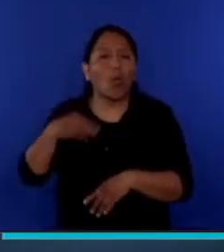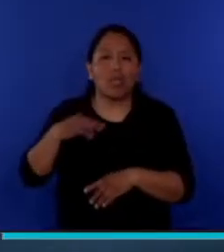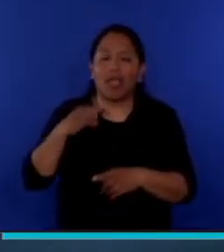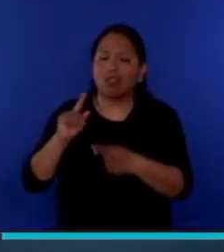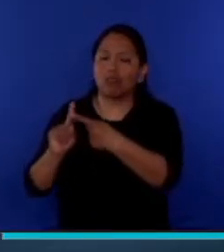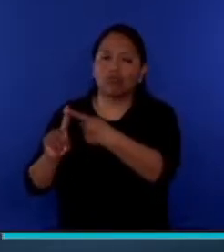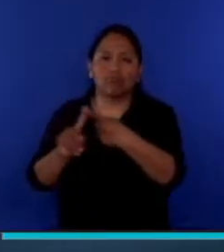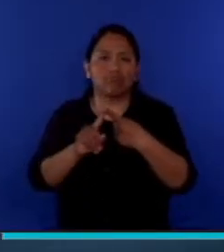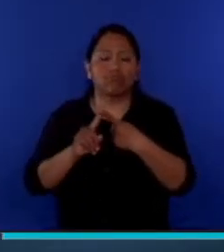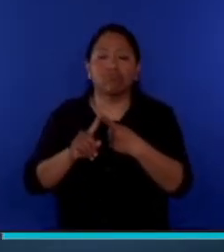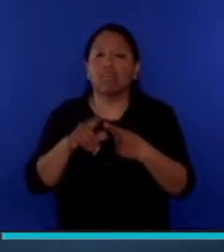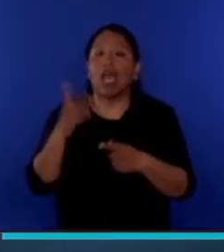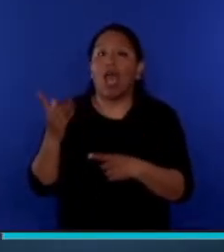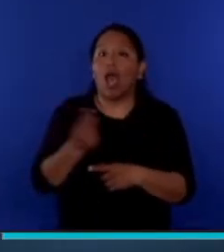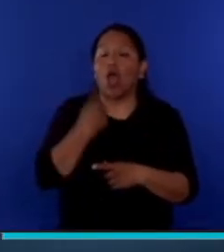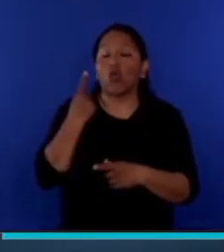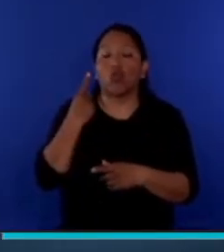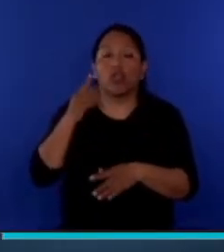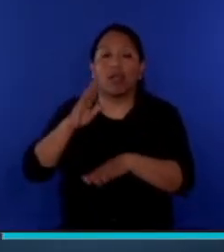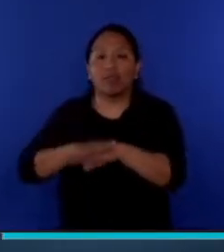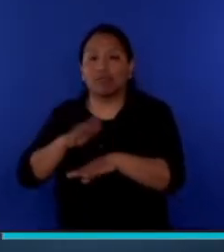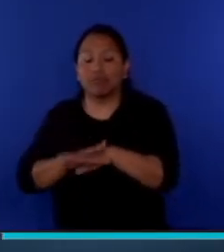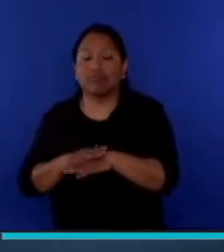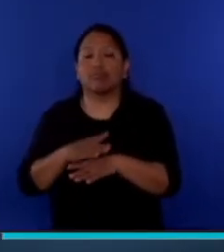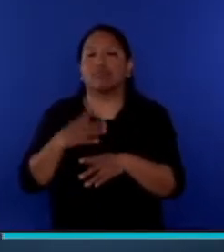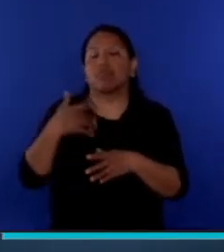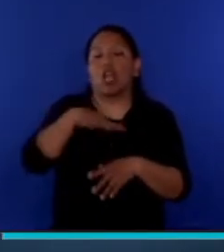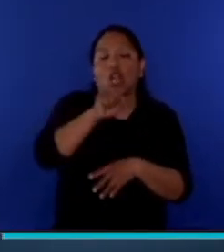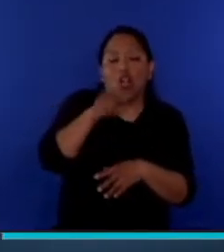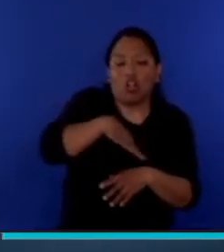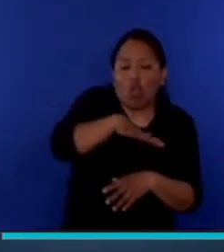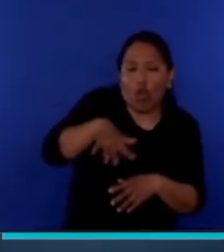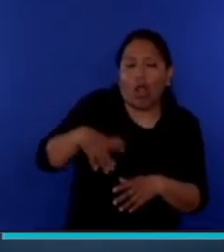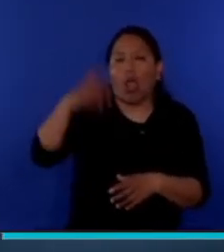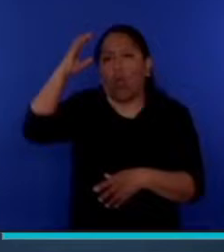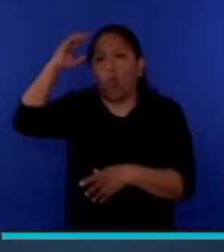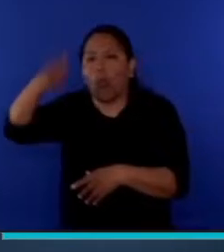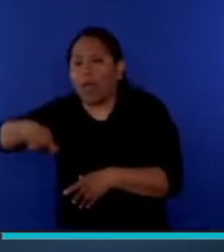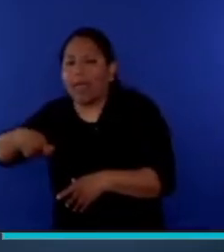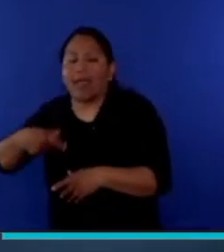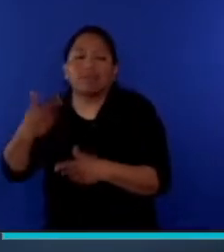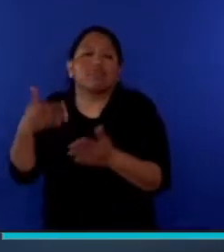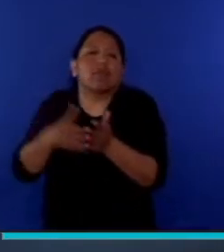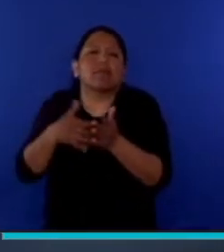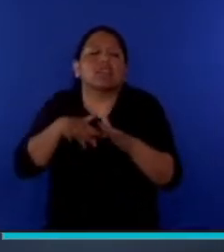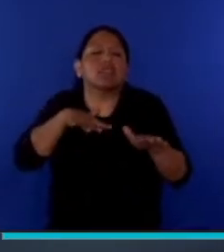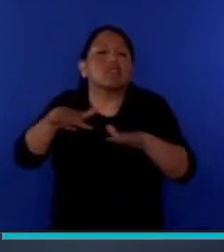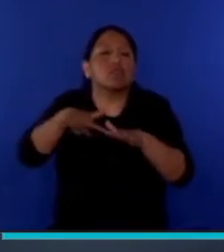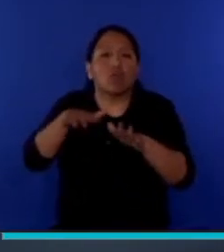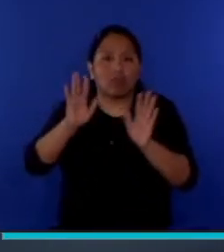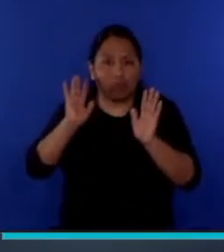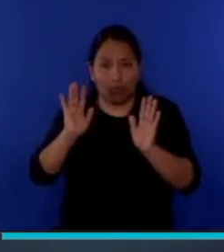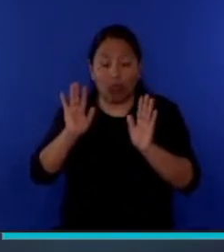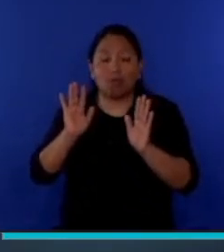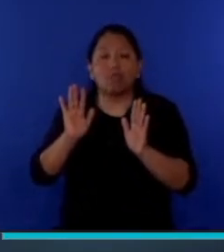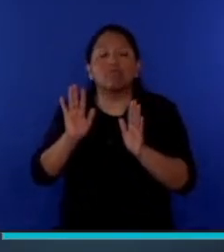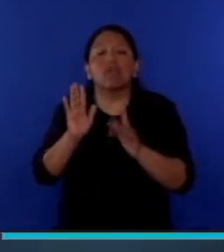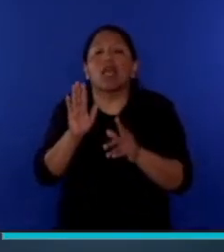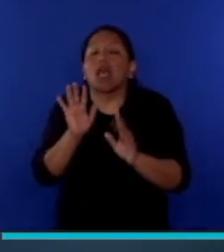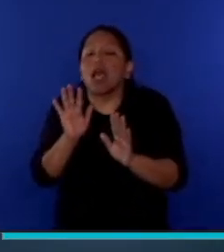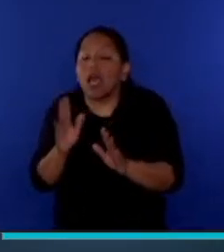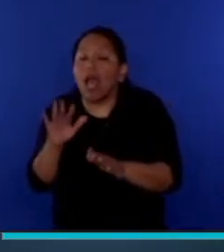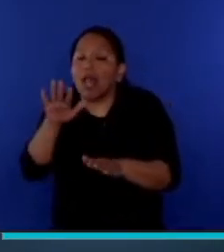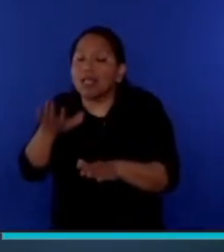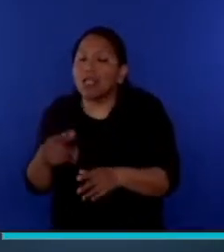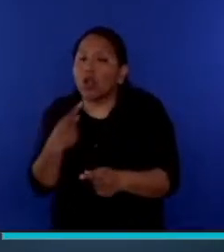las autoridades a cargo, sea el servicio zonal, el local, sea el juez, de acuerdo a la situación en la que esté, le consulten a